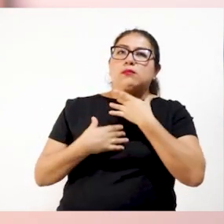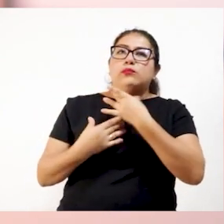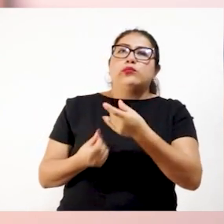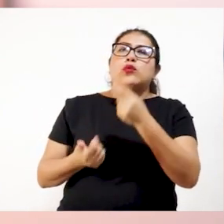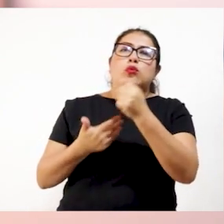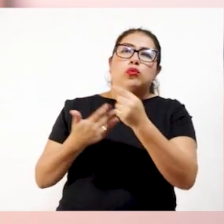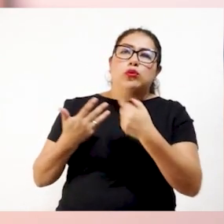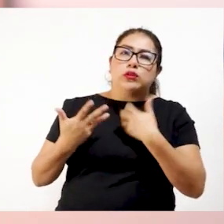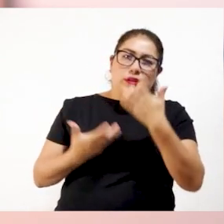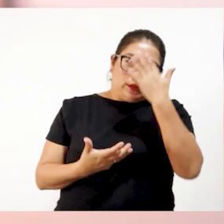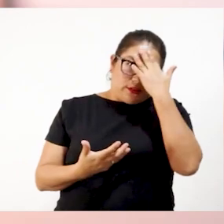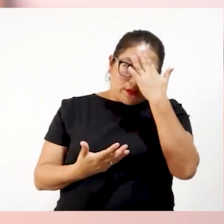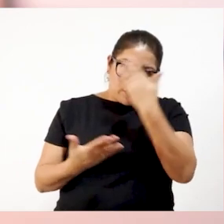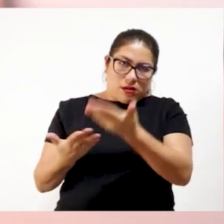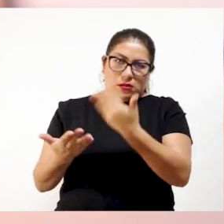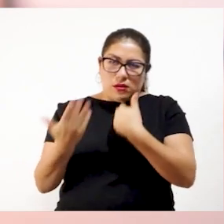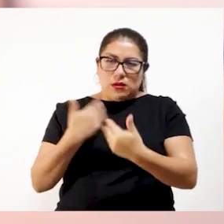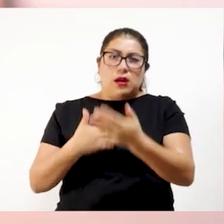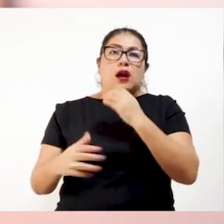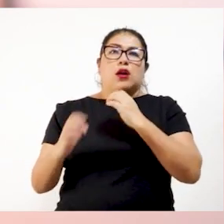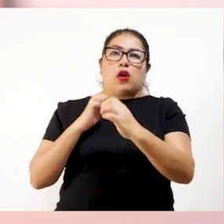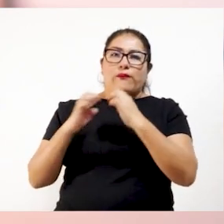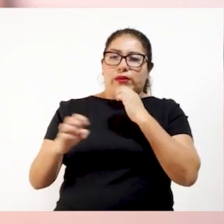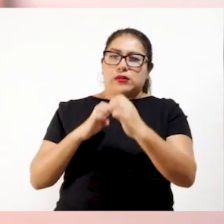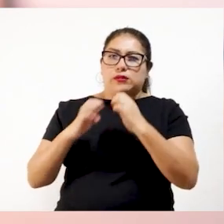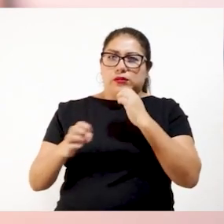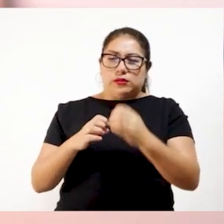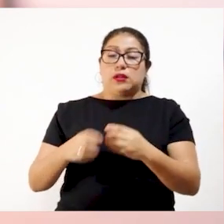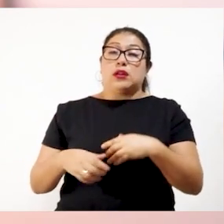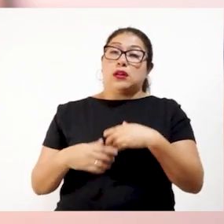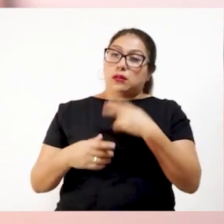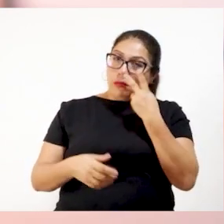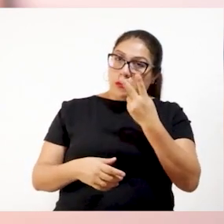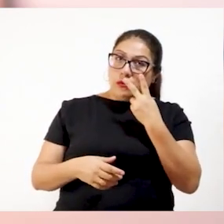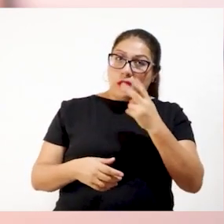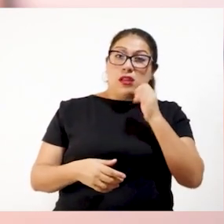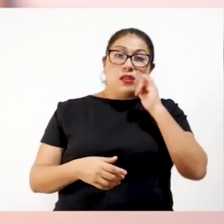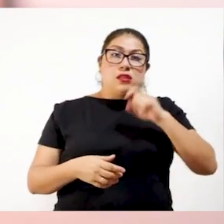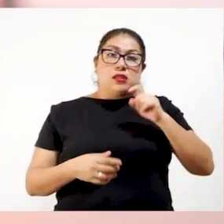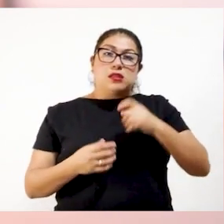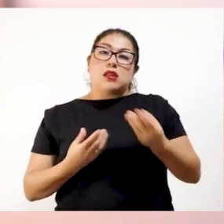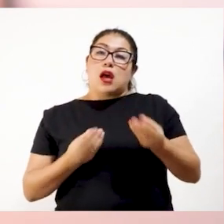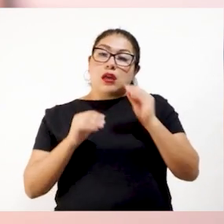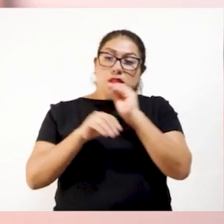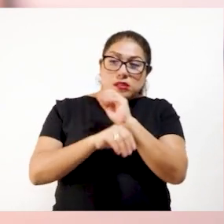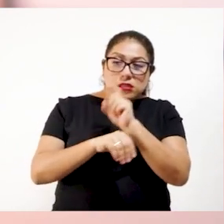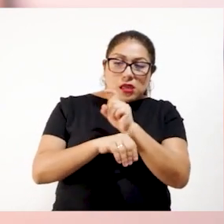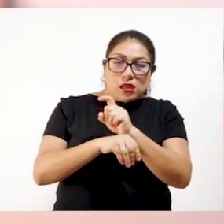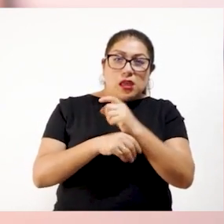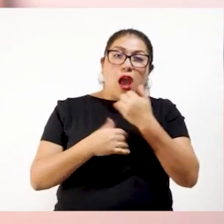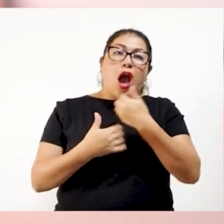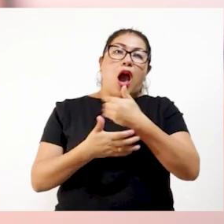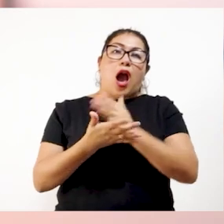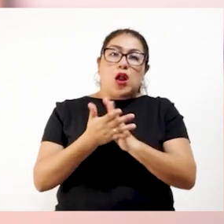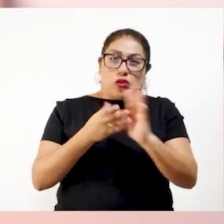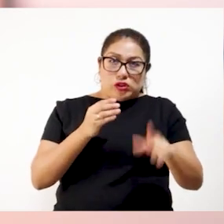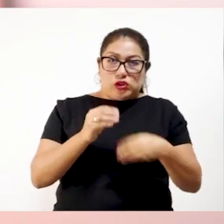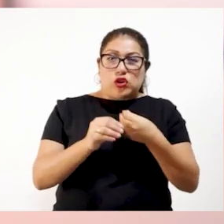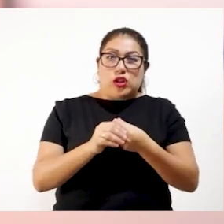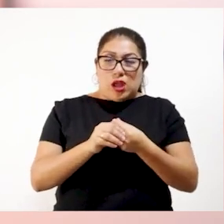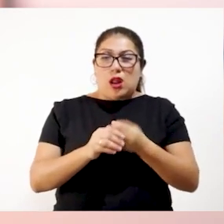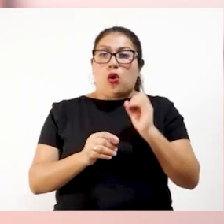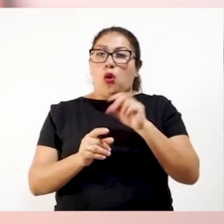del candidato, la formación de la que parte, si es necesaria alguna formación adicional, si es necesario un ajuste de